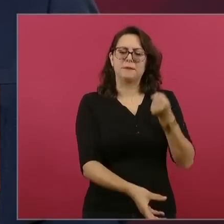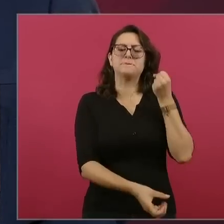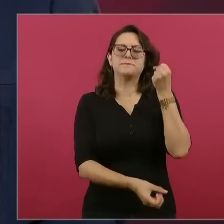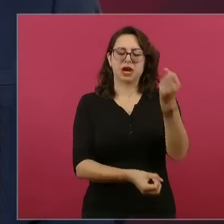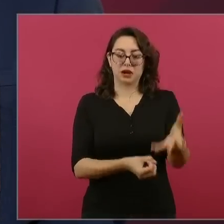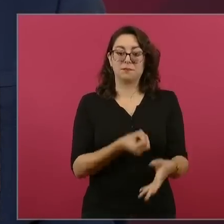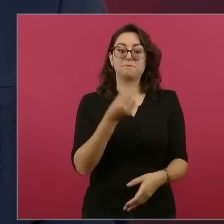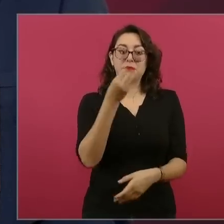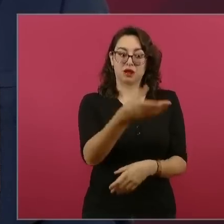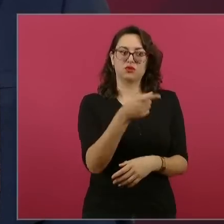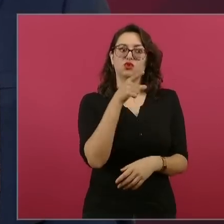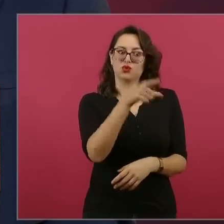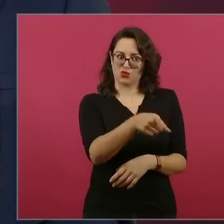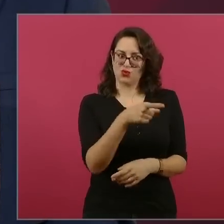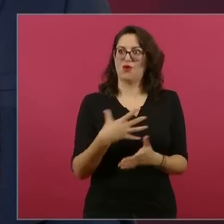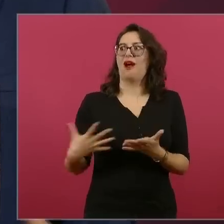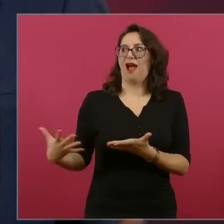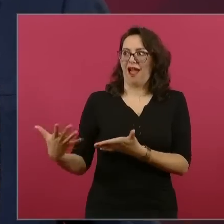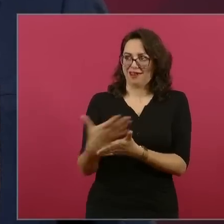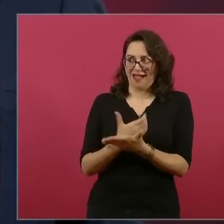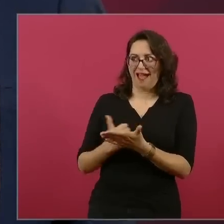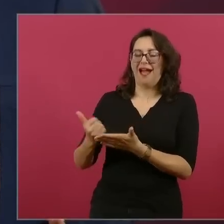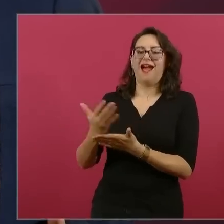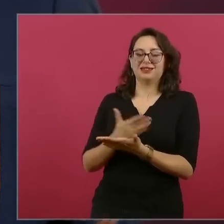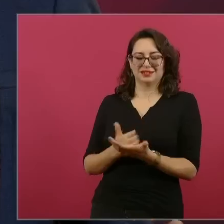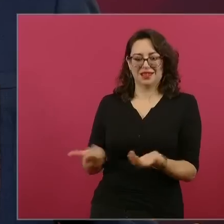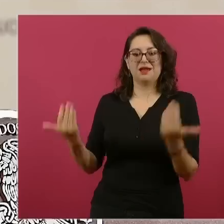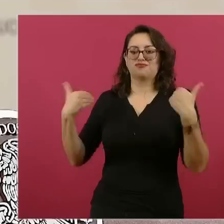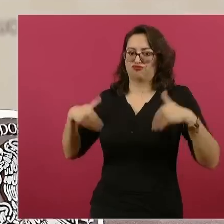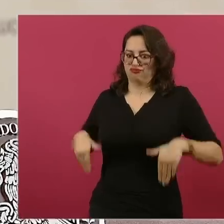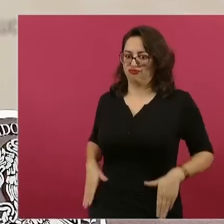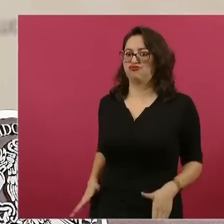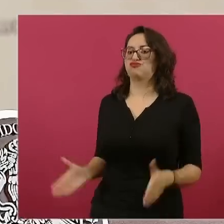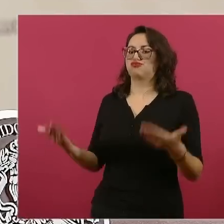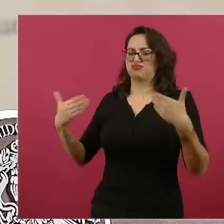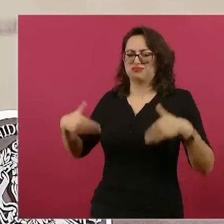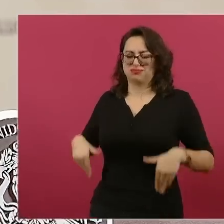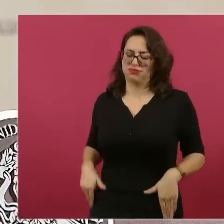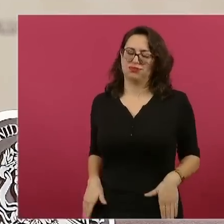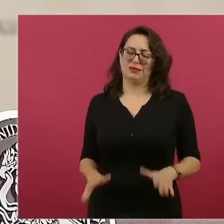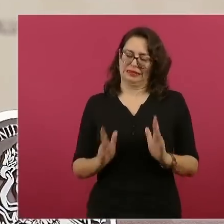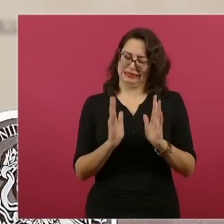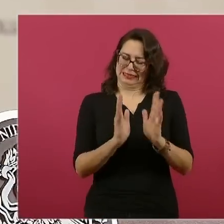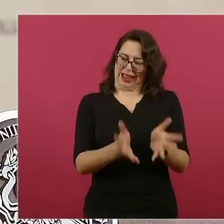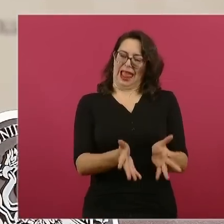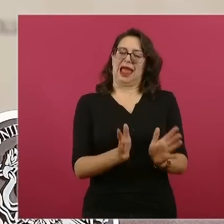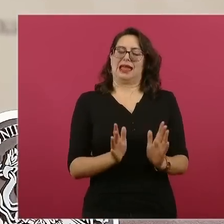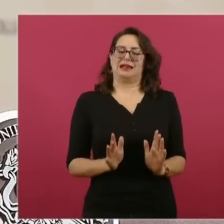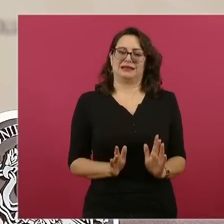te serviste con la cuchara grande, ya, ya, no se puede,